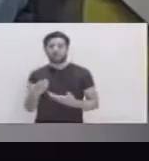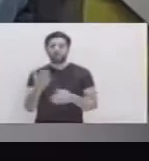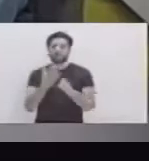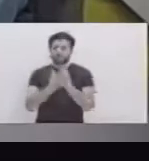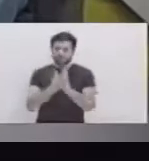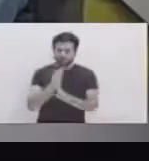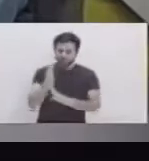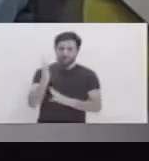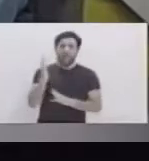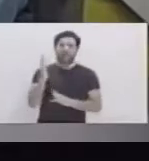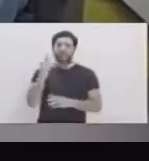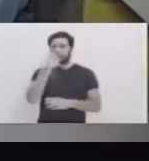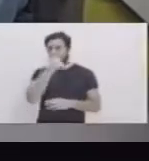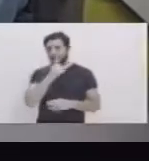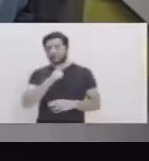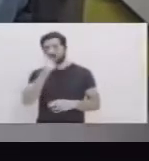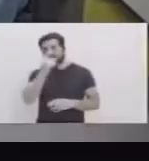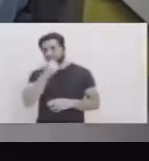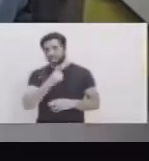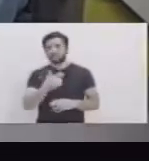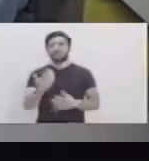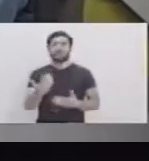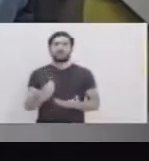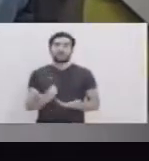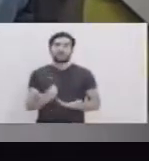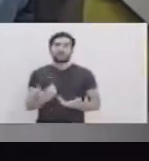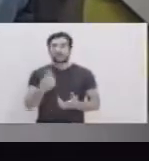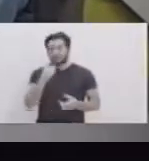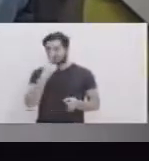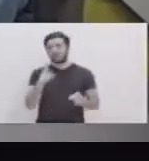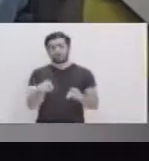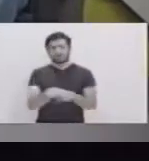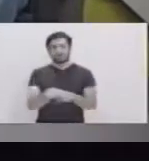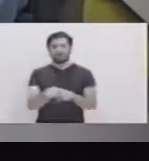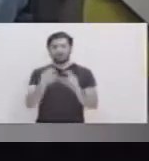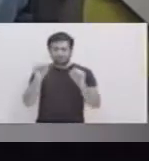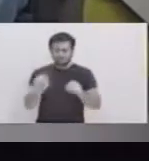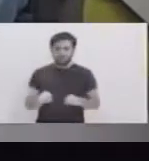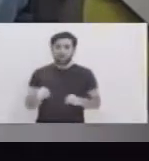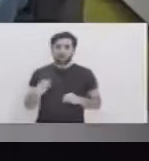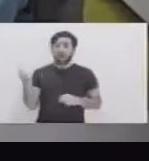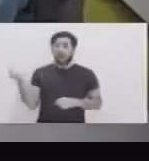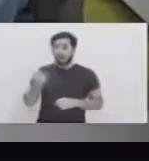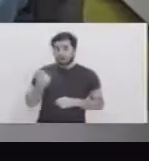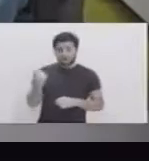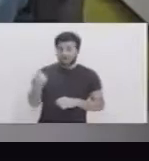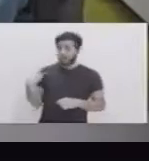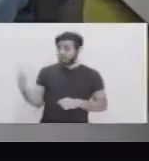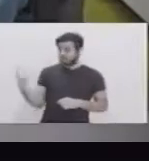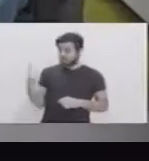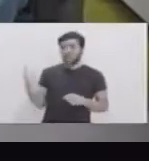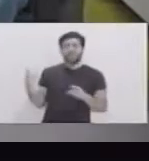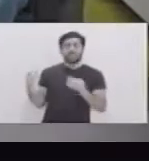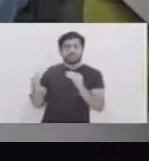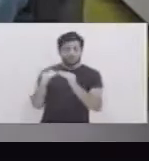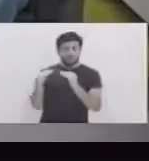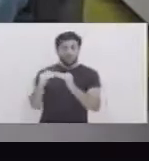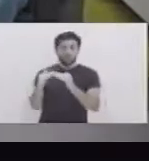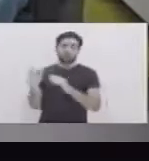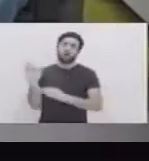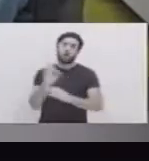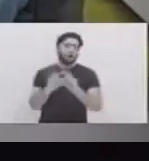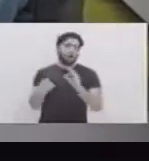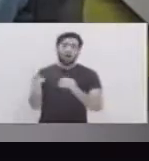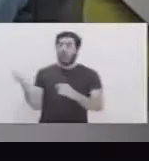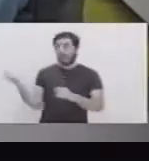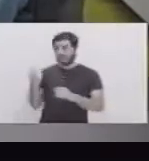De confianza, de fidelidad, de paciencia, ¿verdad? Porque muchas veces pues también puede que sean amigos muy